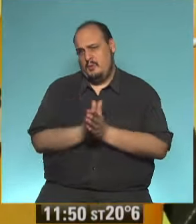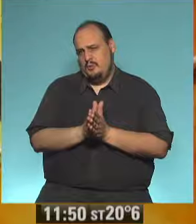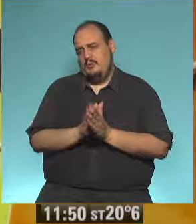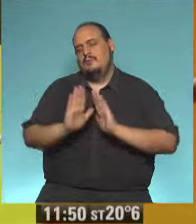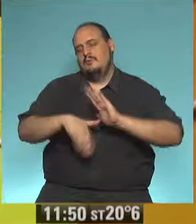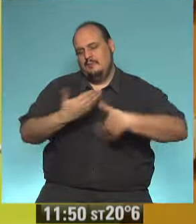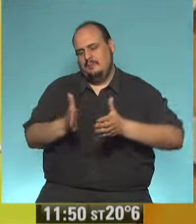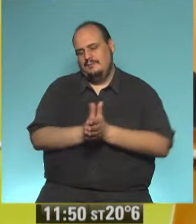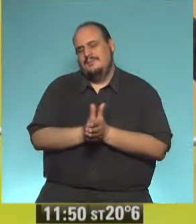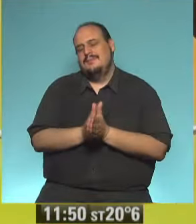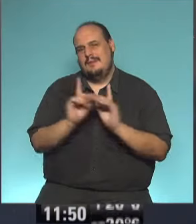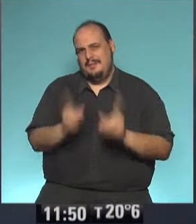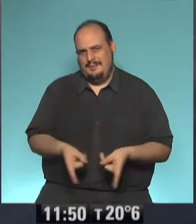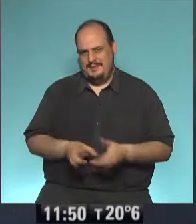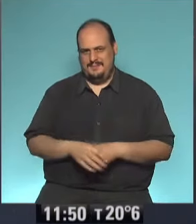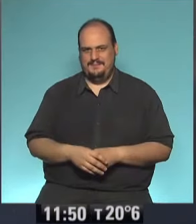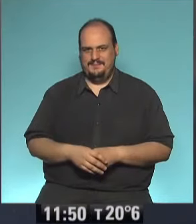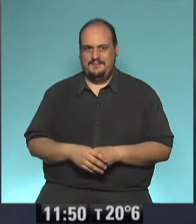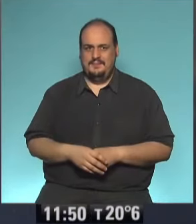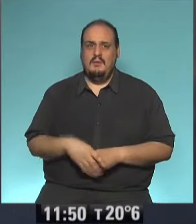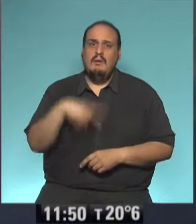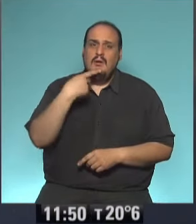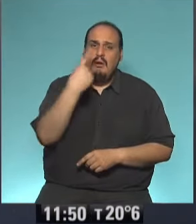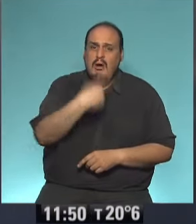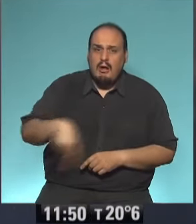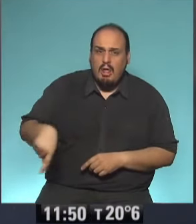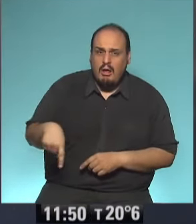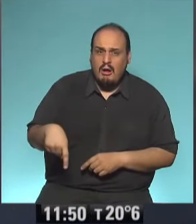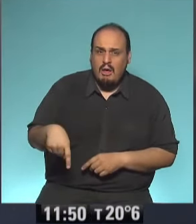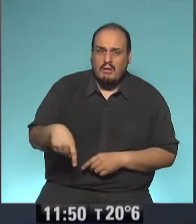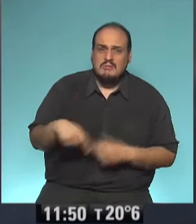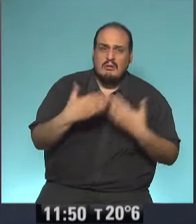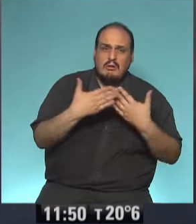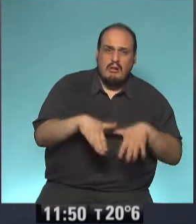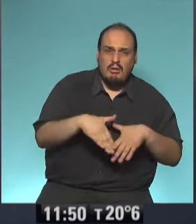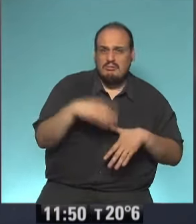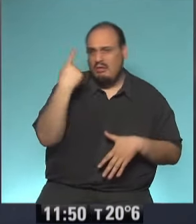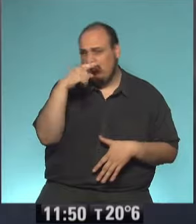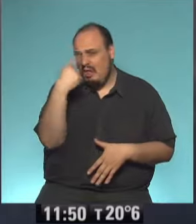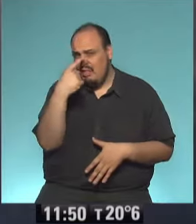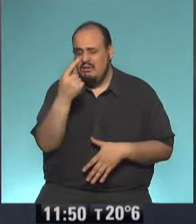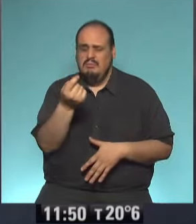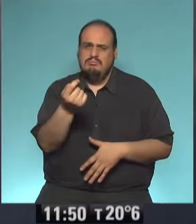que jugar. Son tan poquitos colores, el